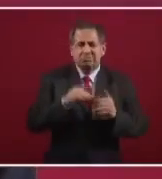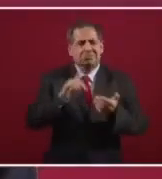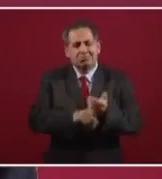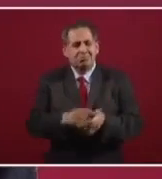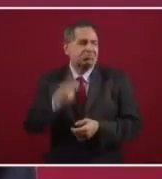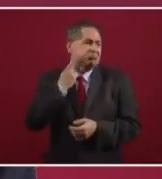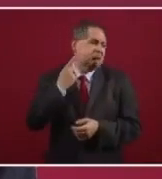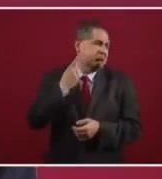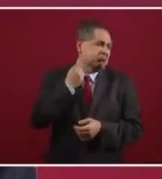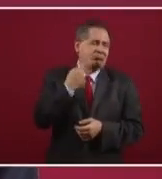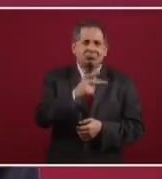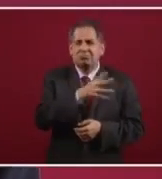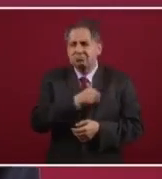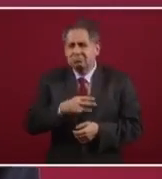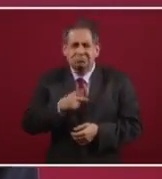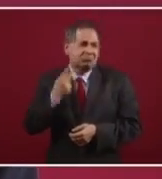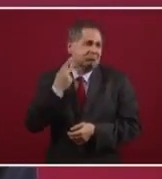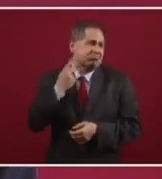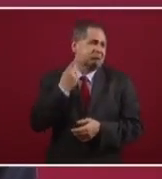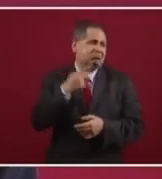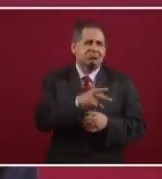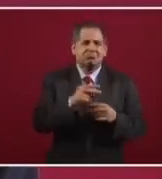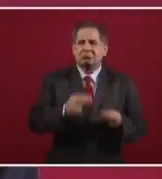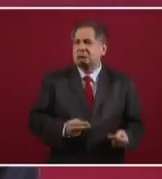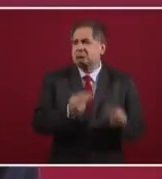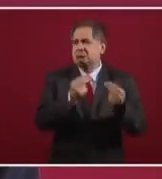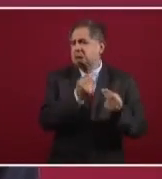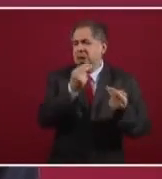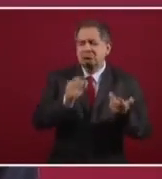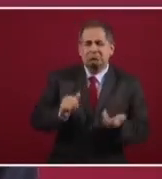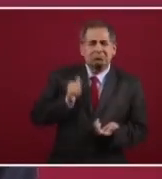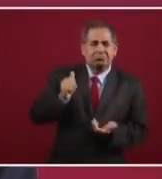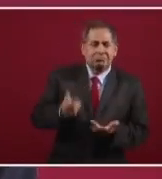políticos, hijos de políticos,